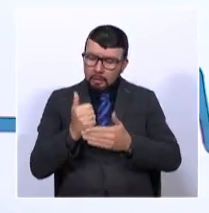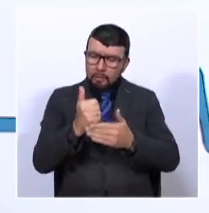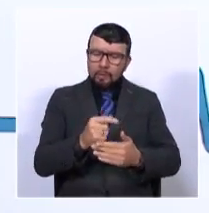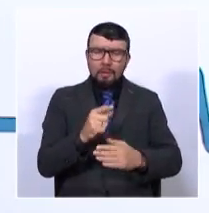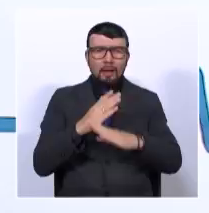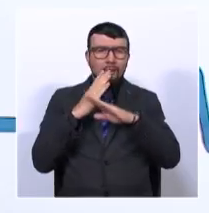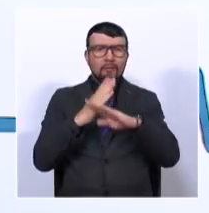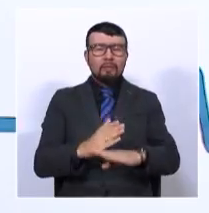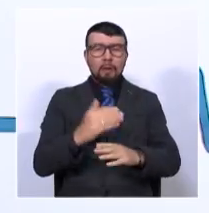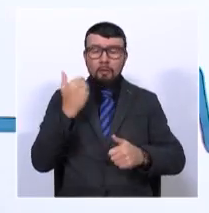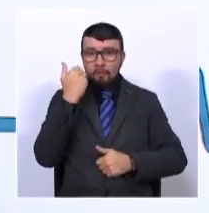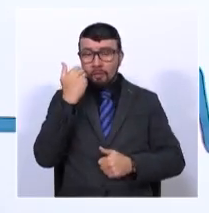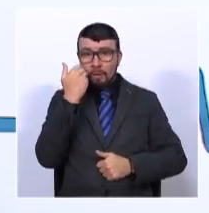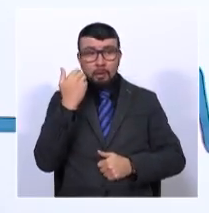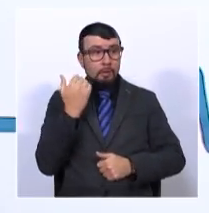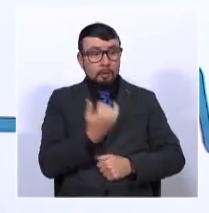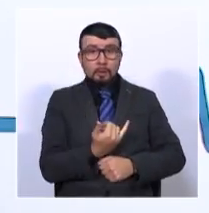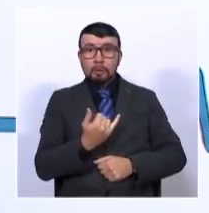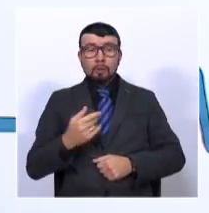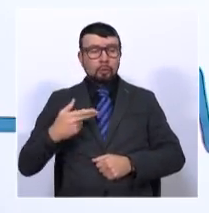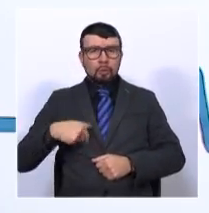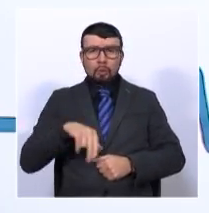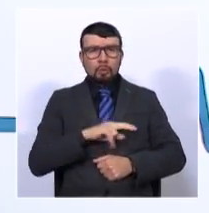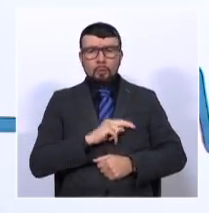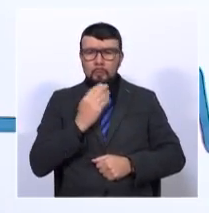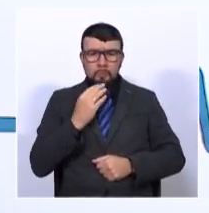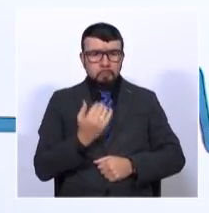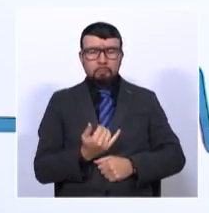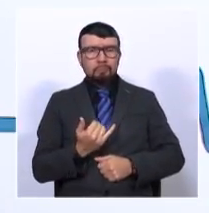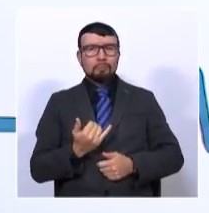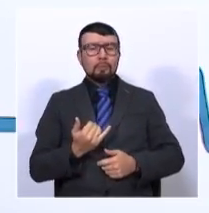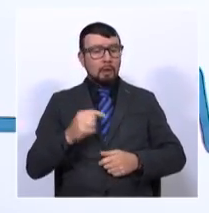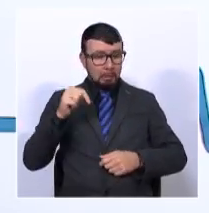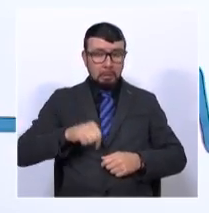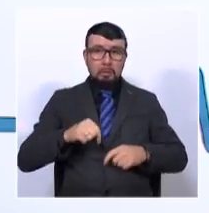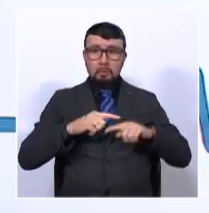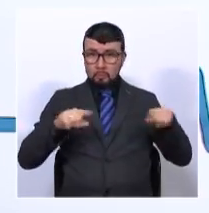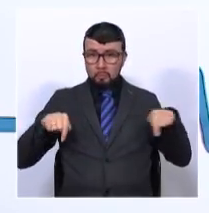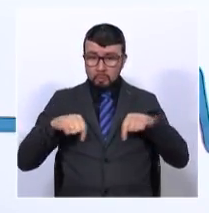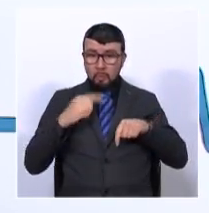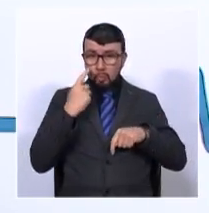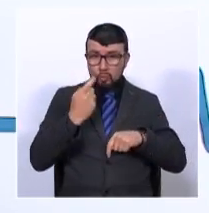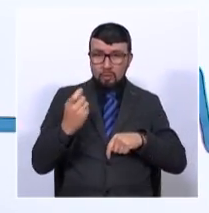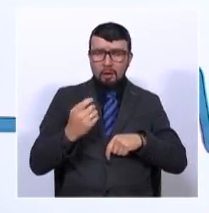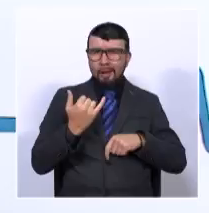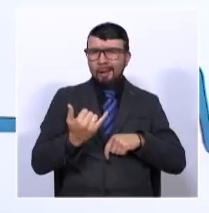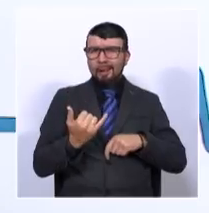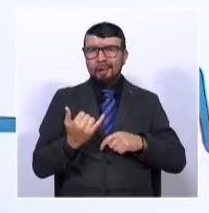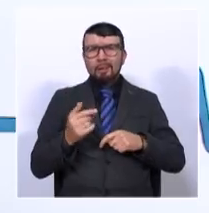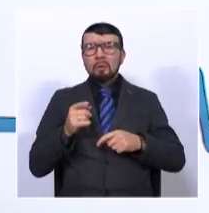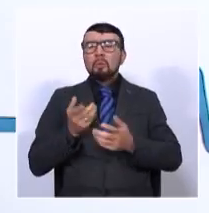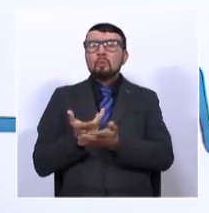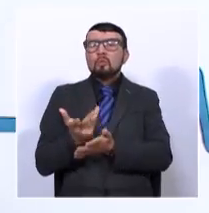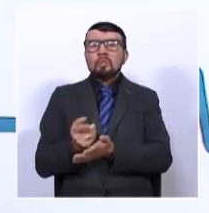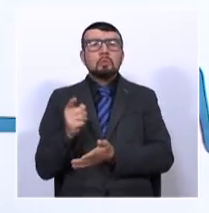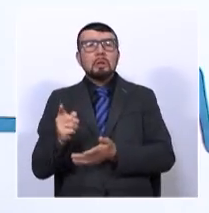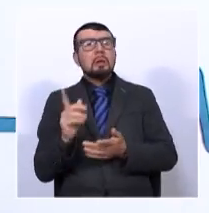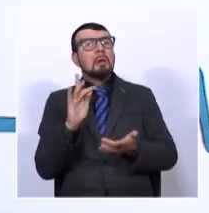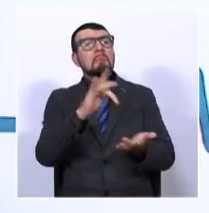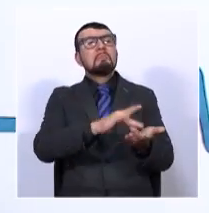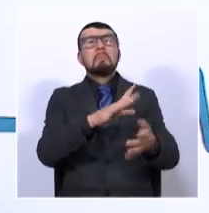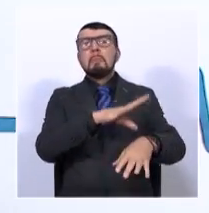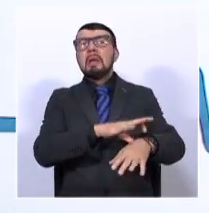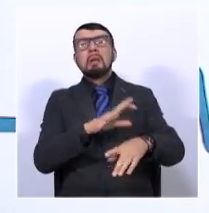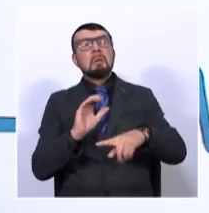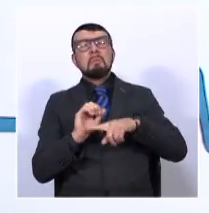que realmente nosotros no estamos buscando en este espacio reemplazar una consulta médica, ni este es un programa